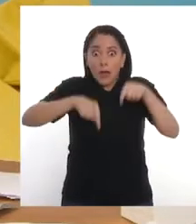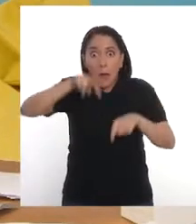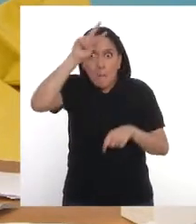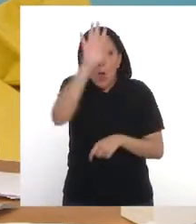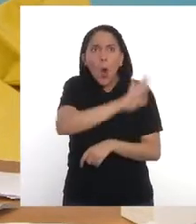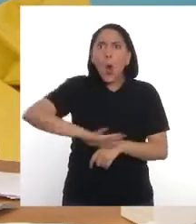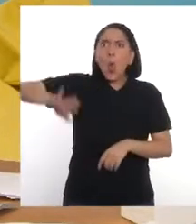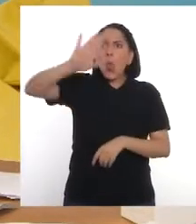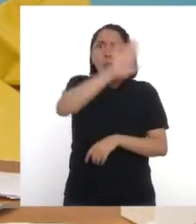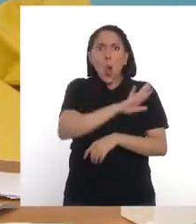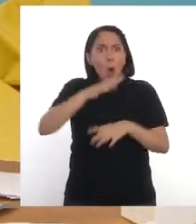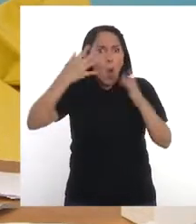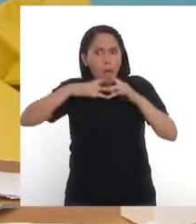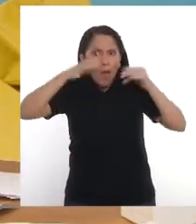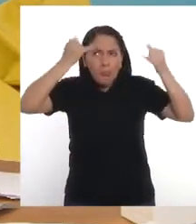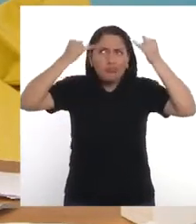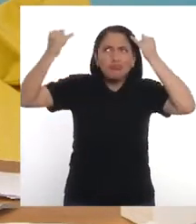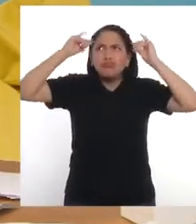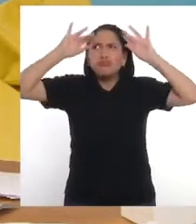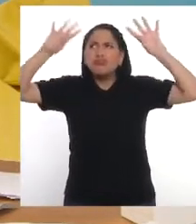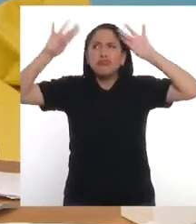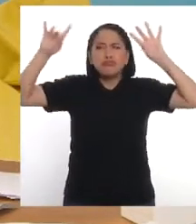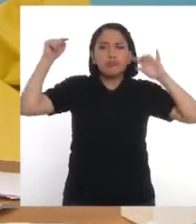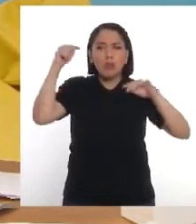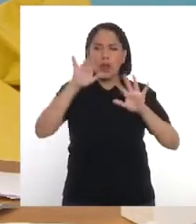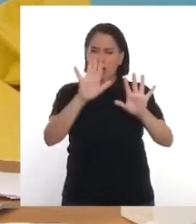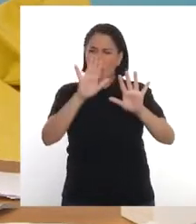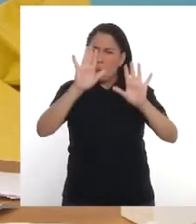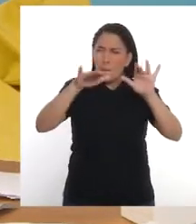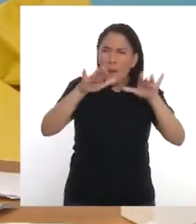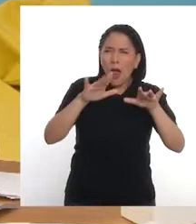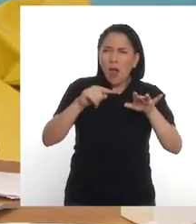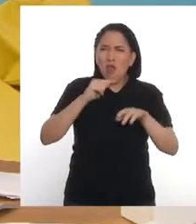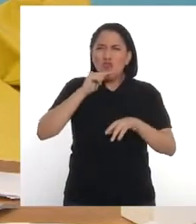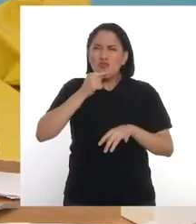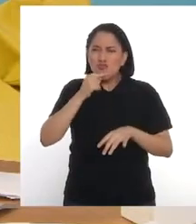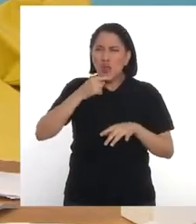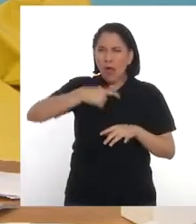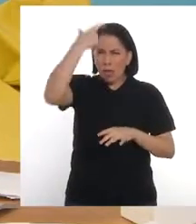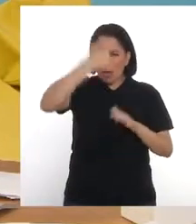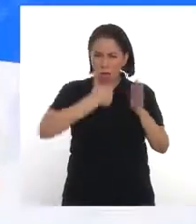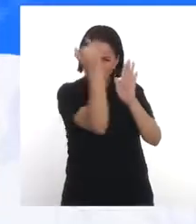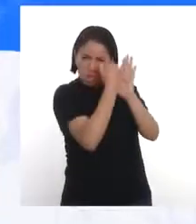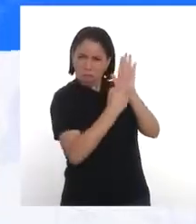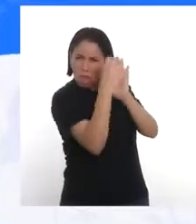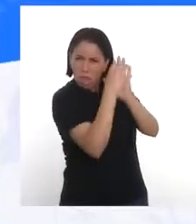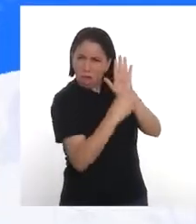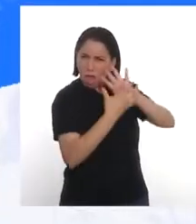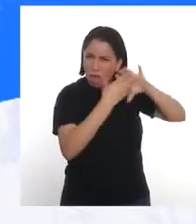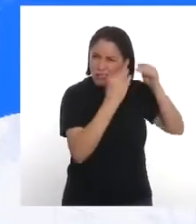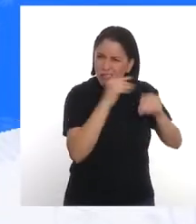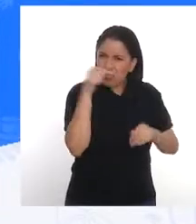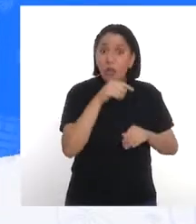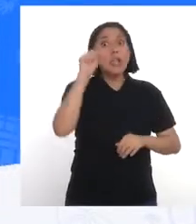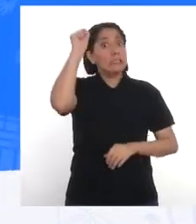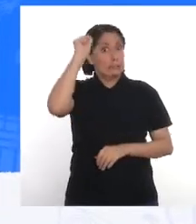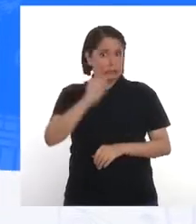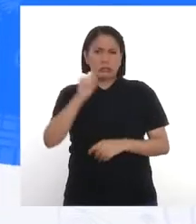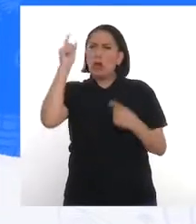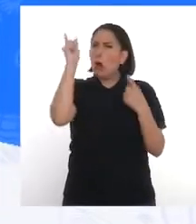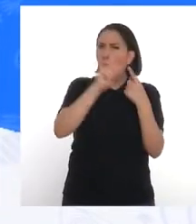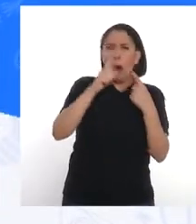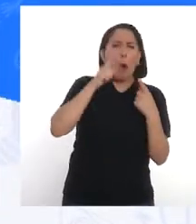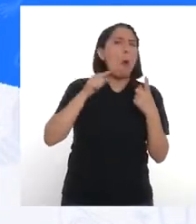somos creativos, aunque... Esperen, tengo una pregunta. ¿Hay mujeres historietistas en el Perú? Claro que sí. En los dos géneros